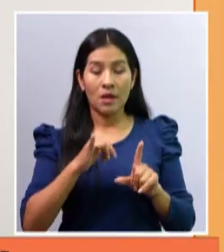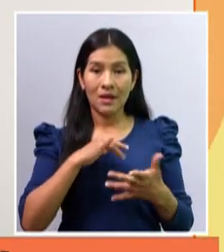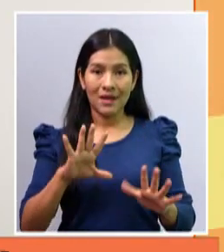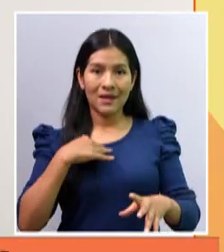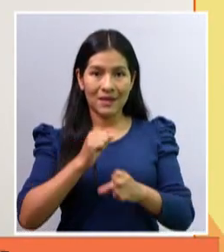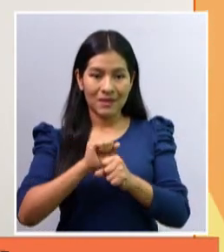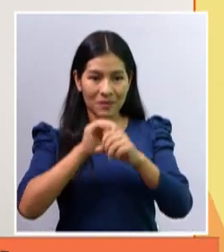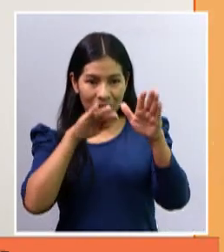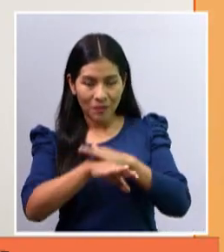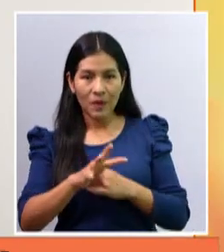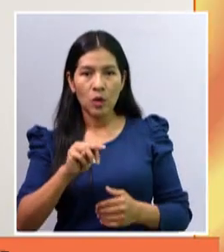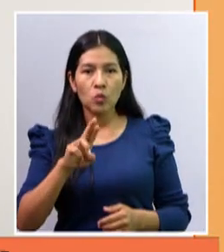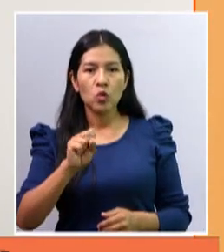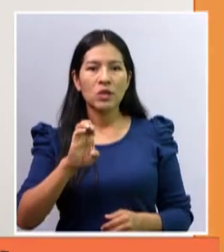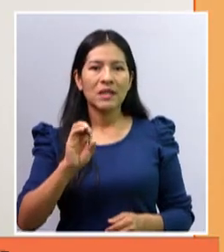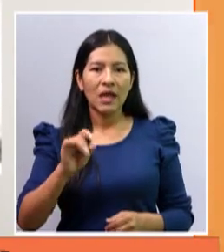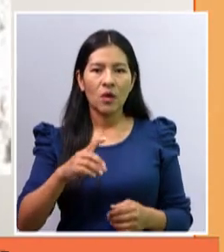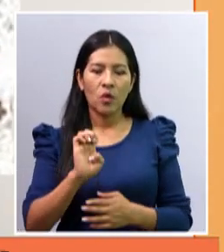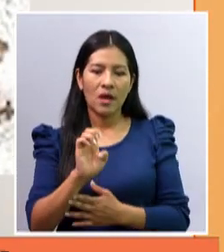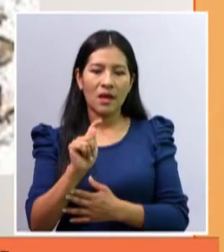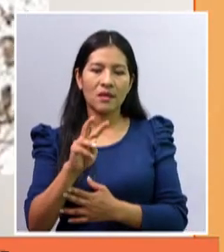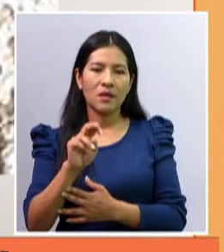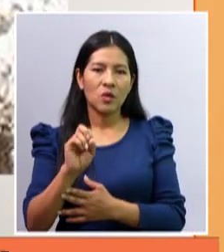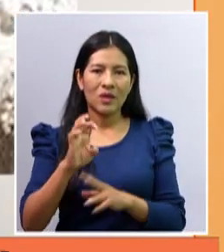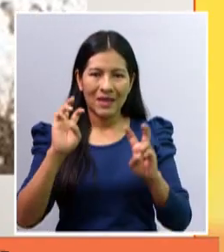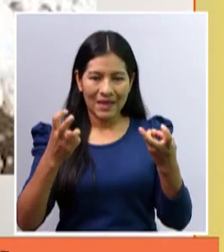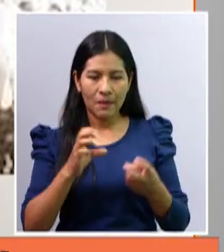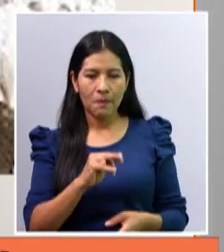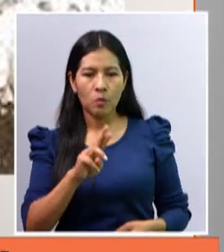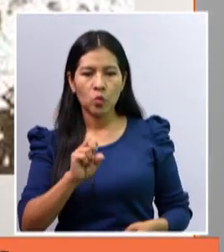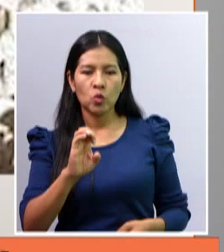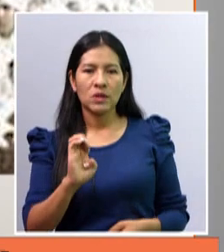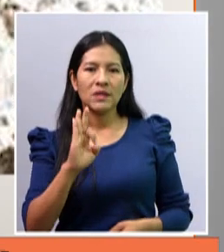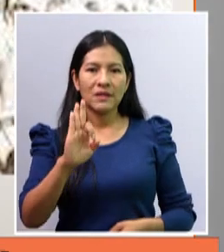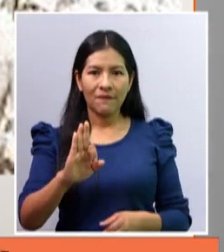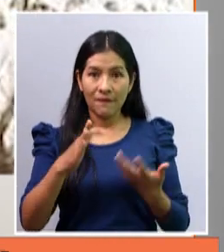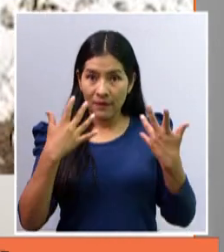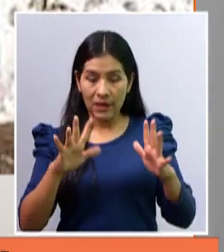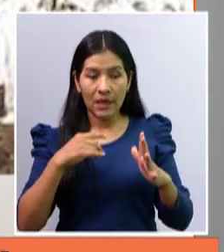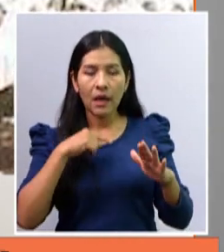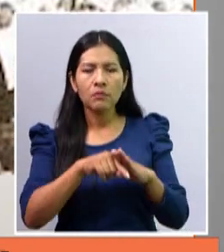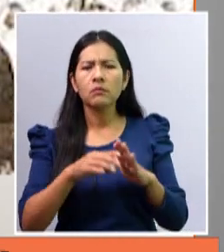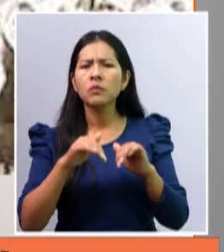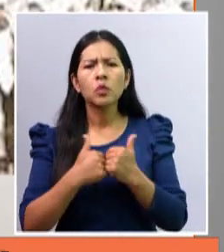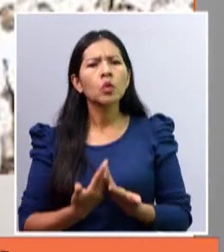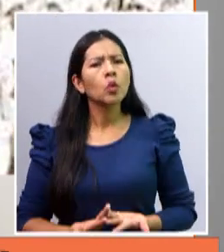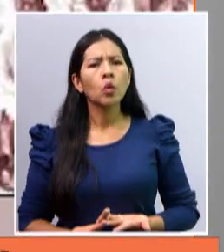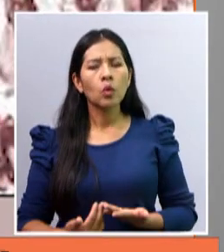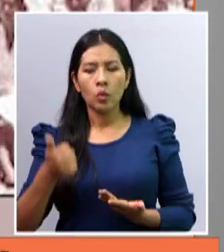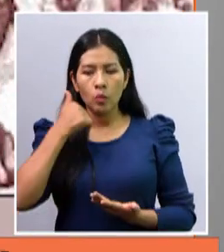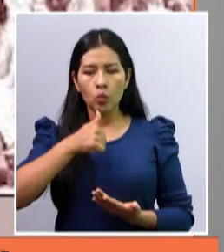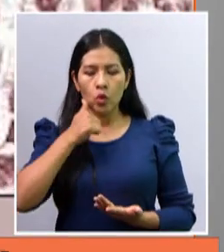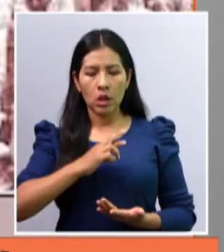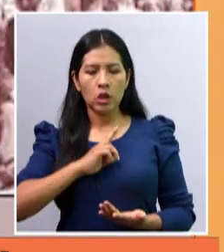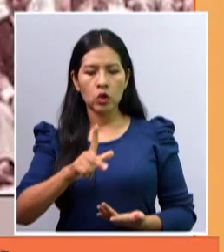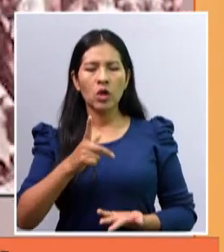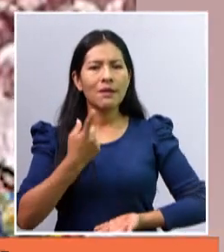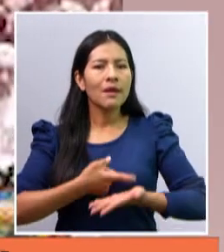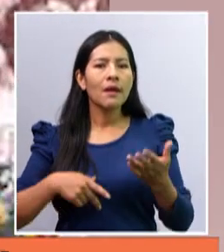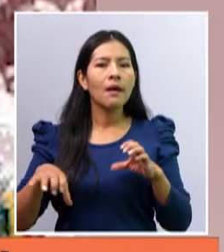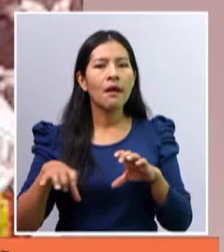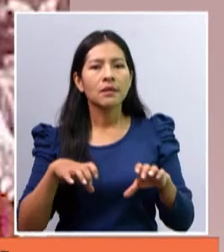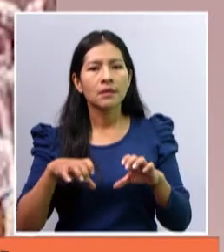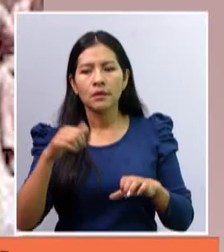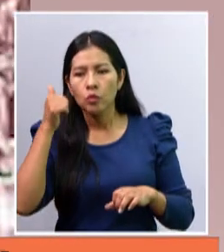el Museo de etnografía y folklore la investigación es un poco sobre el rol de la mujer durante la guerra del Chaco no